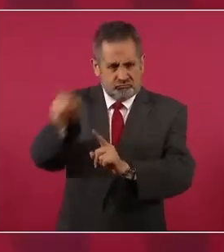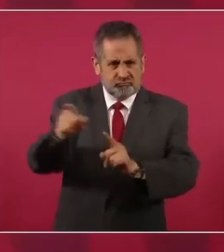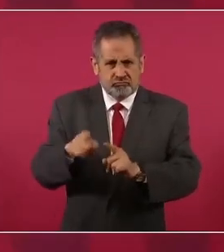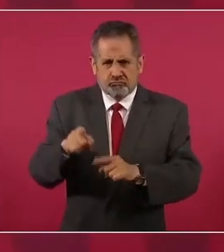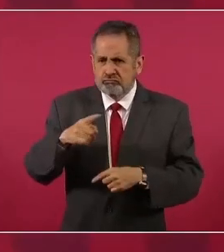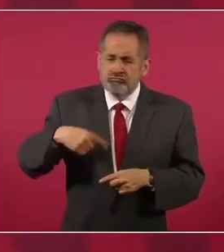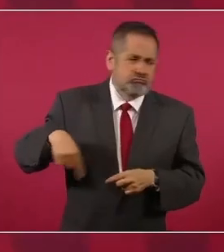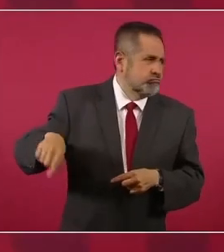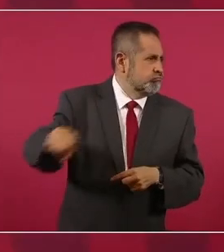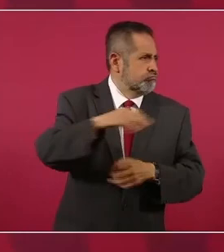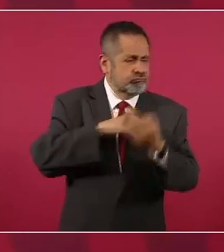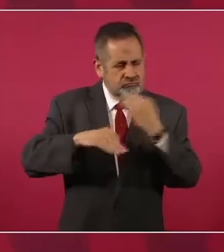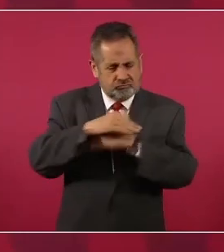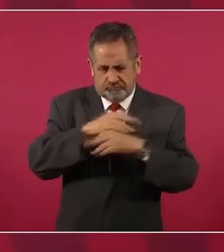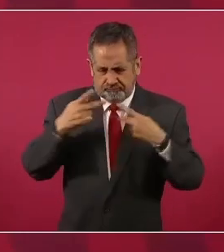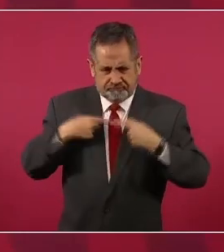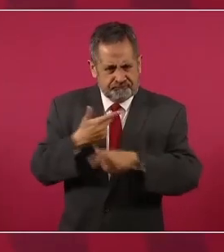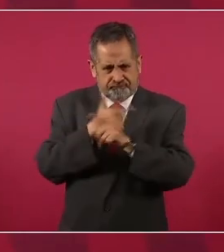universal.